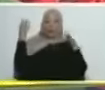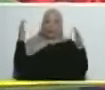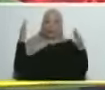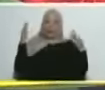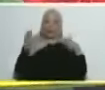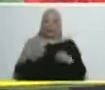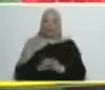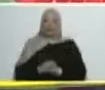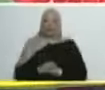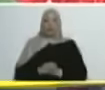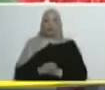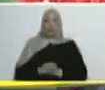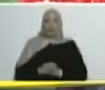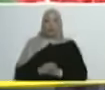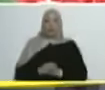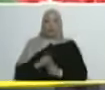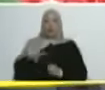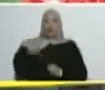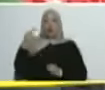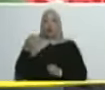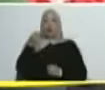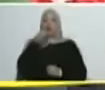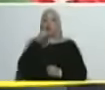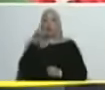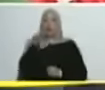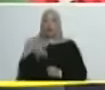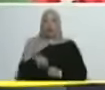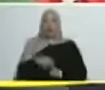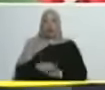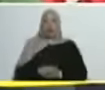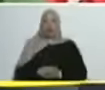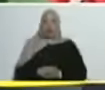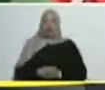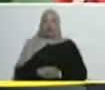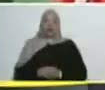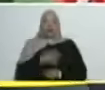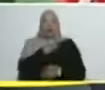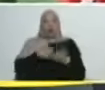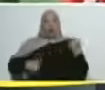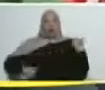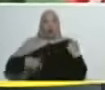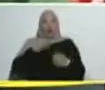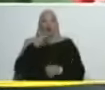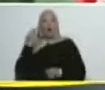Y luego viene la generación vanguardia, la generación joven.